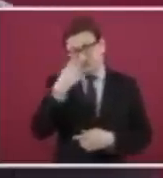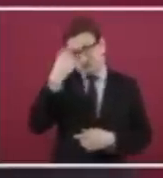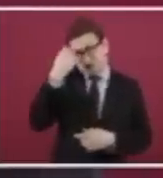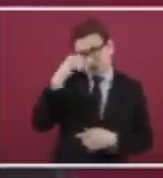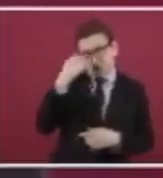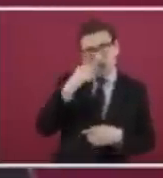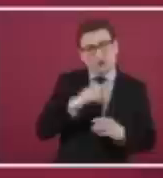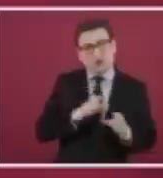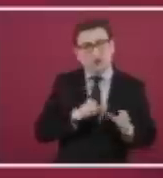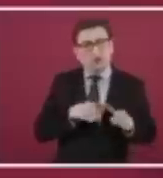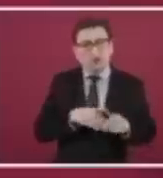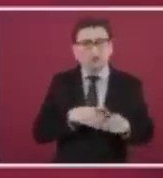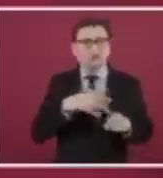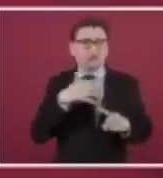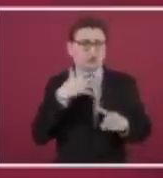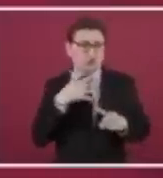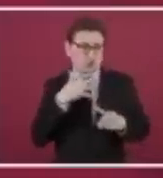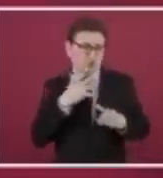conservadores,